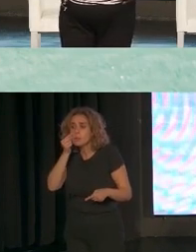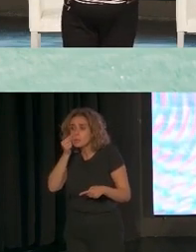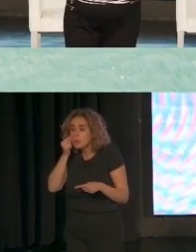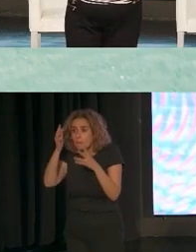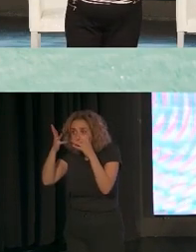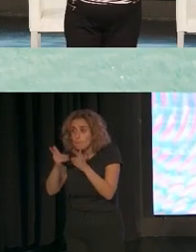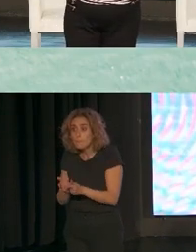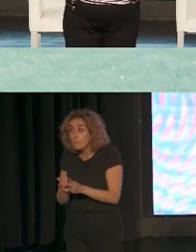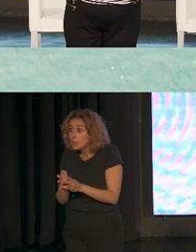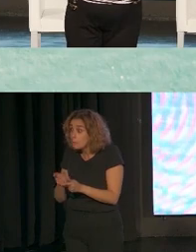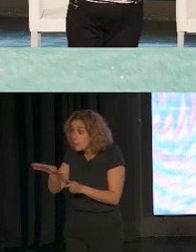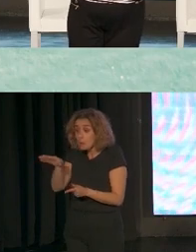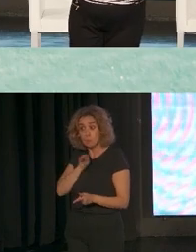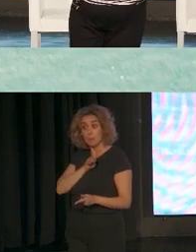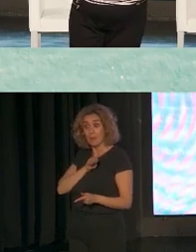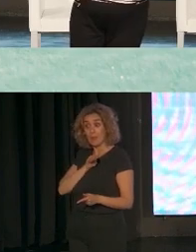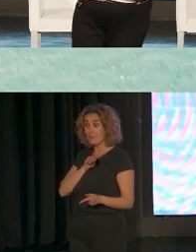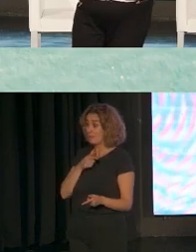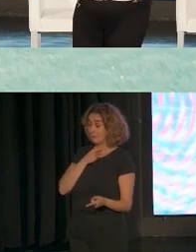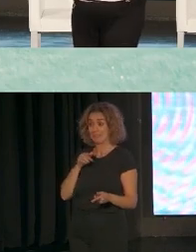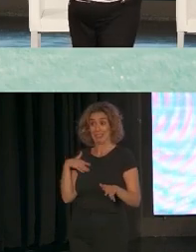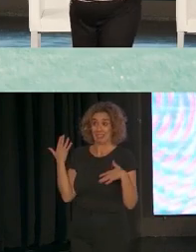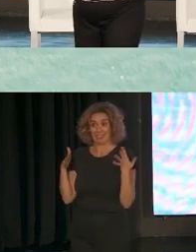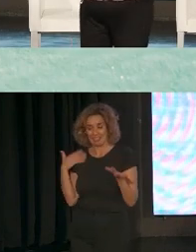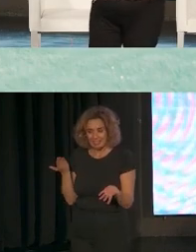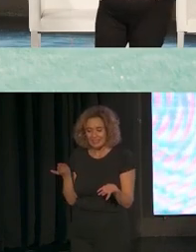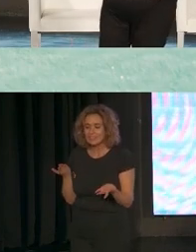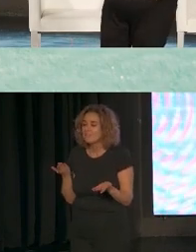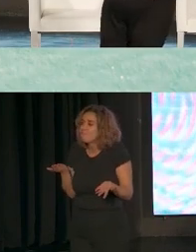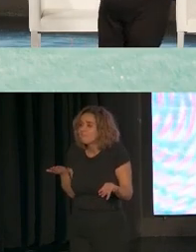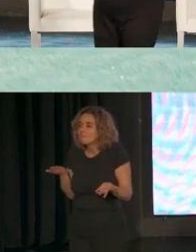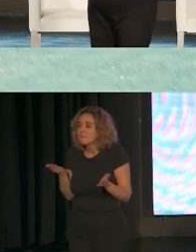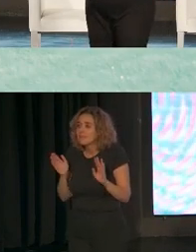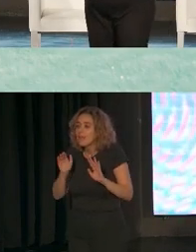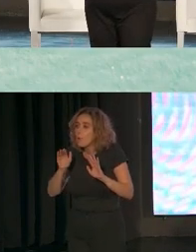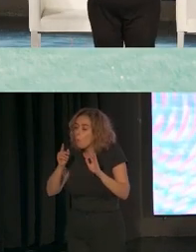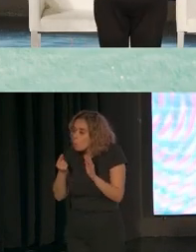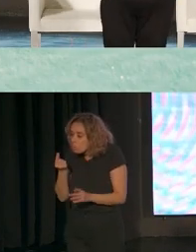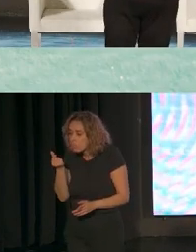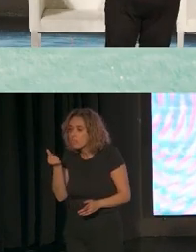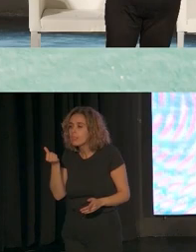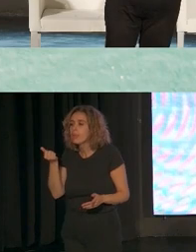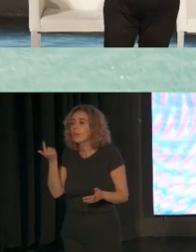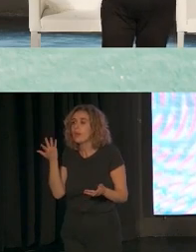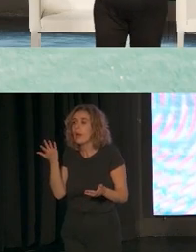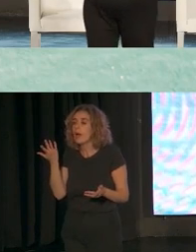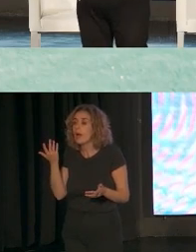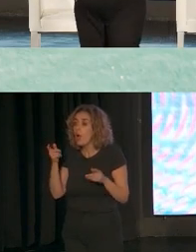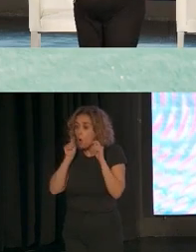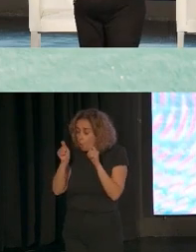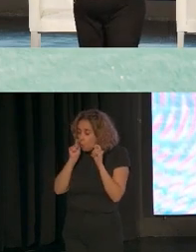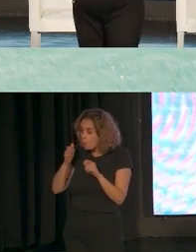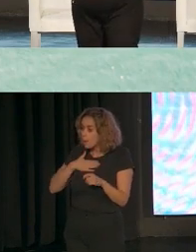matemáticas cuando las entiende son divertidísimas hasta el punto de que un día como se acercaba mi